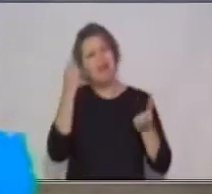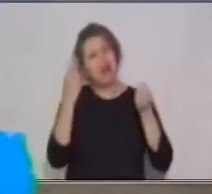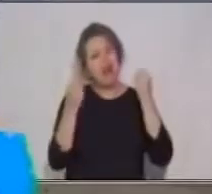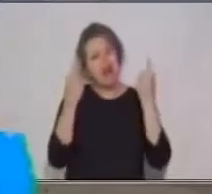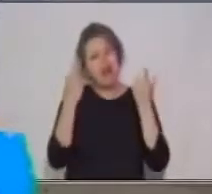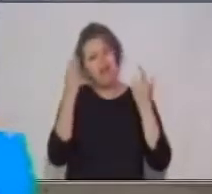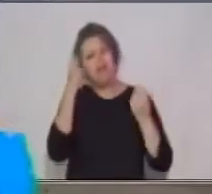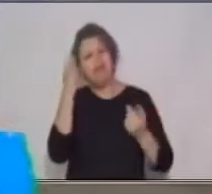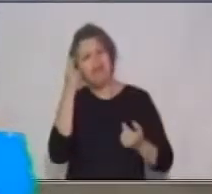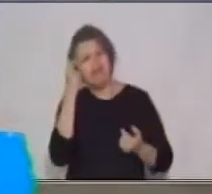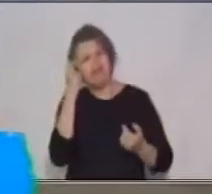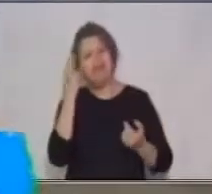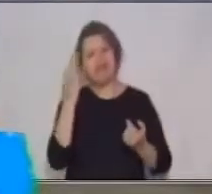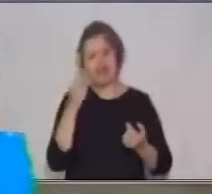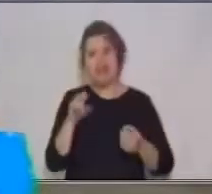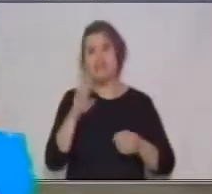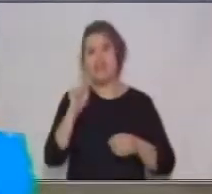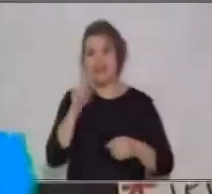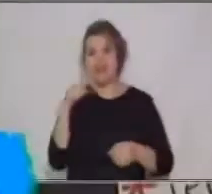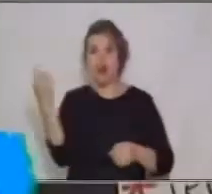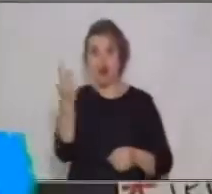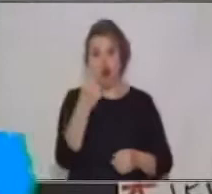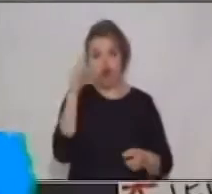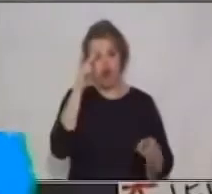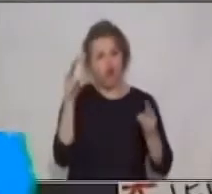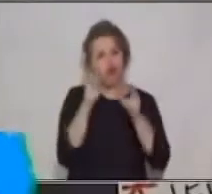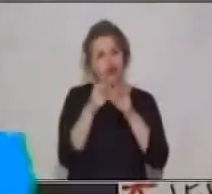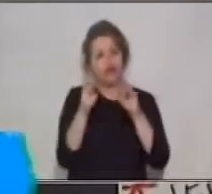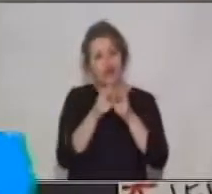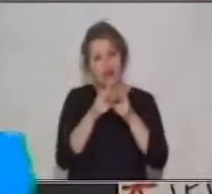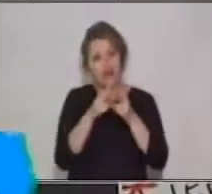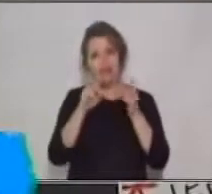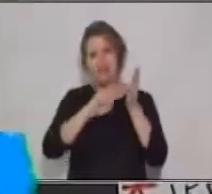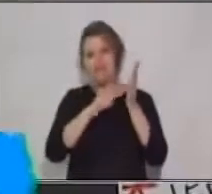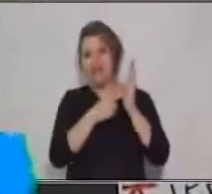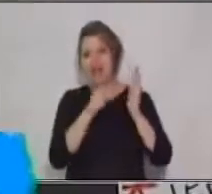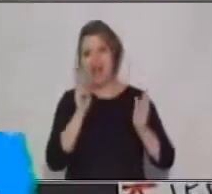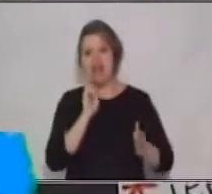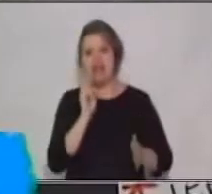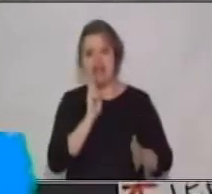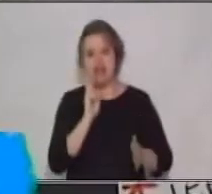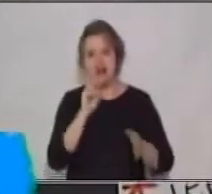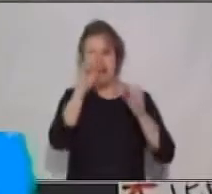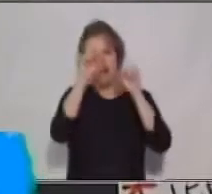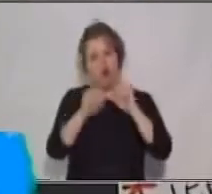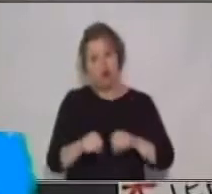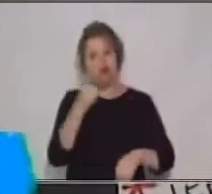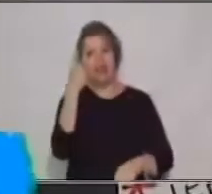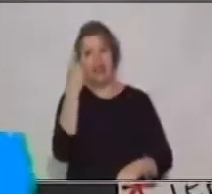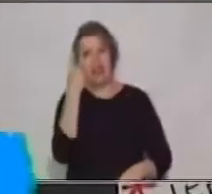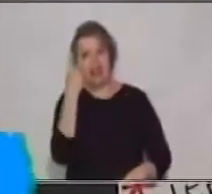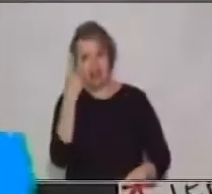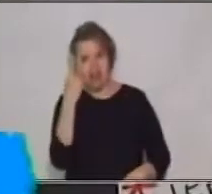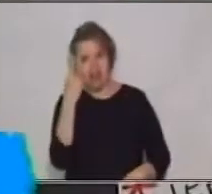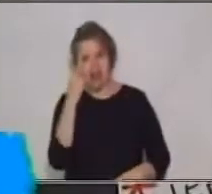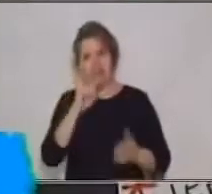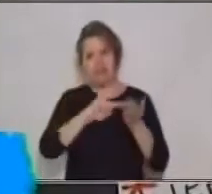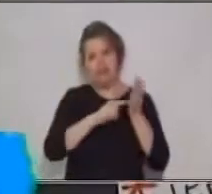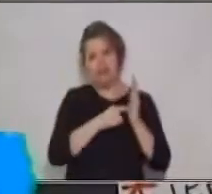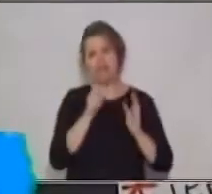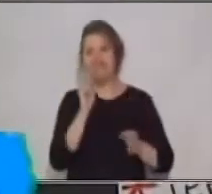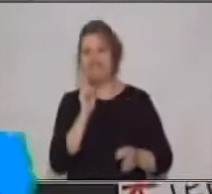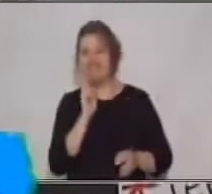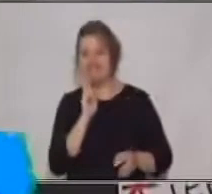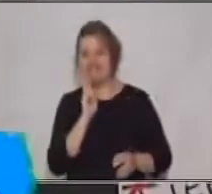supuesto, yo considero que todos conocemos ya esa definición. ¿Y qué podemos hablar entonces nosotros del verbo?